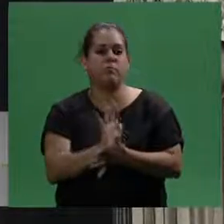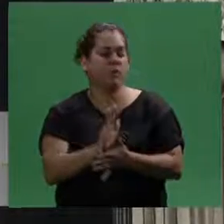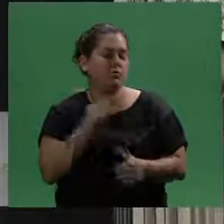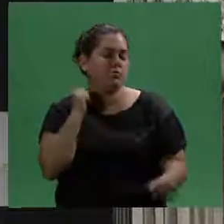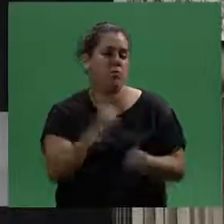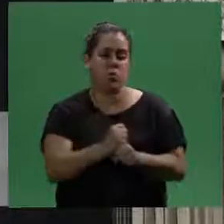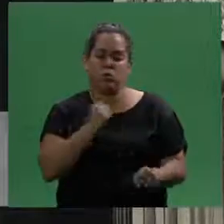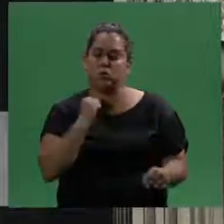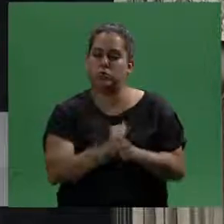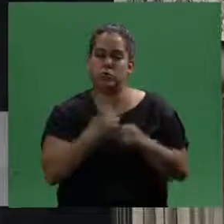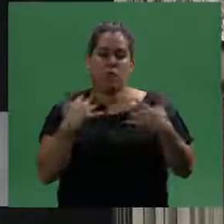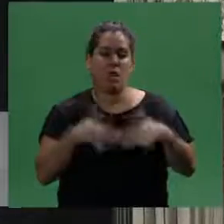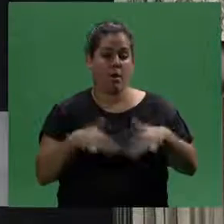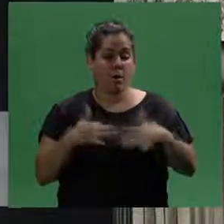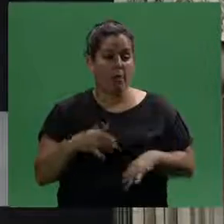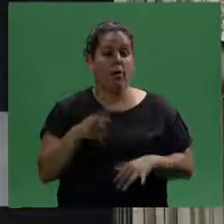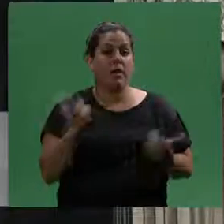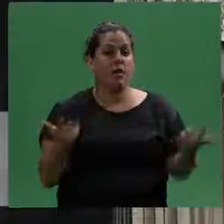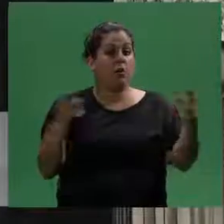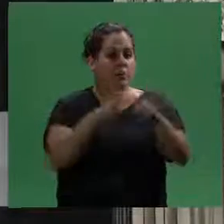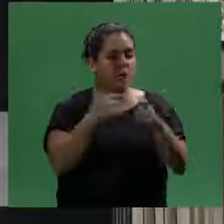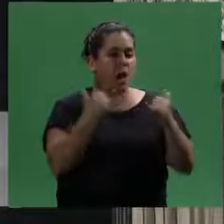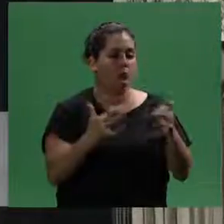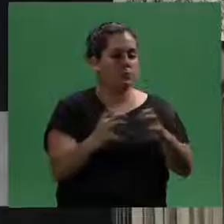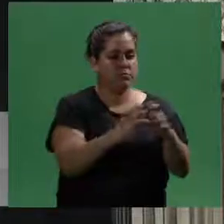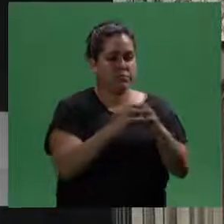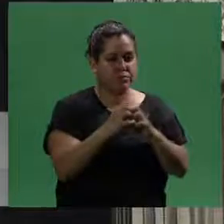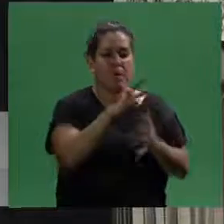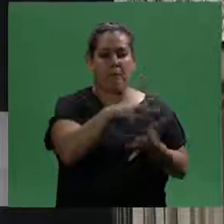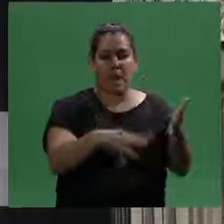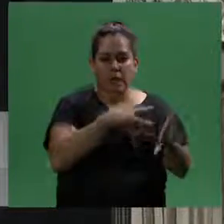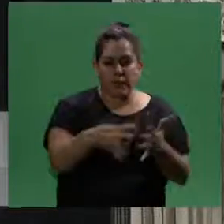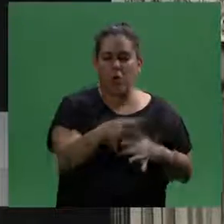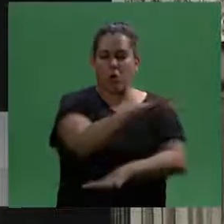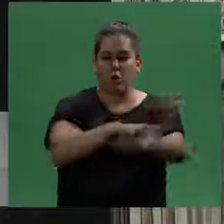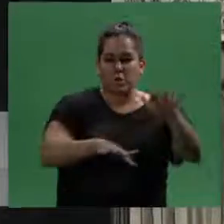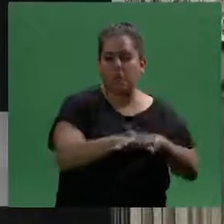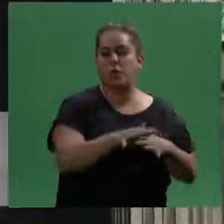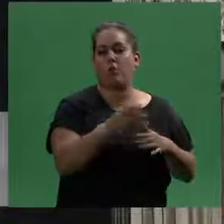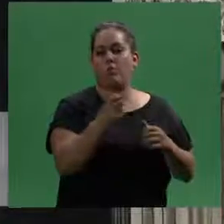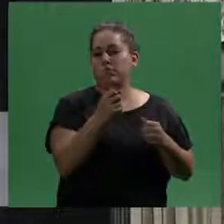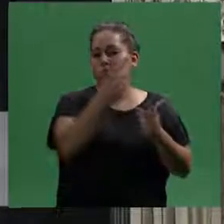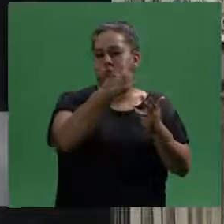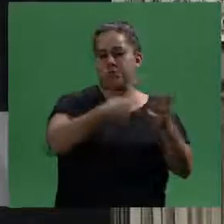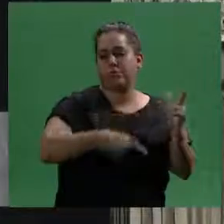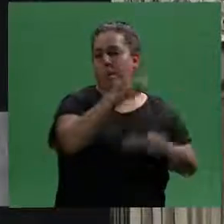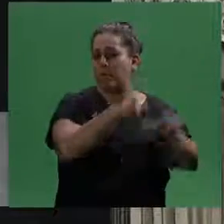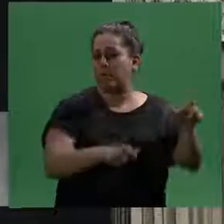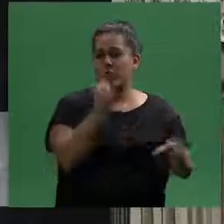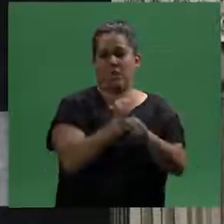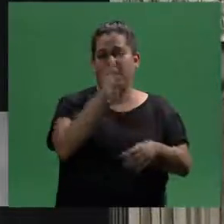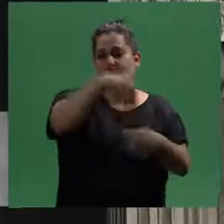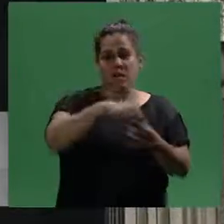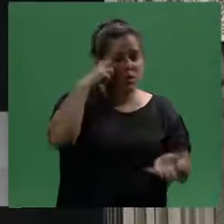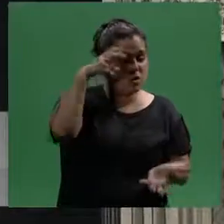trabaja de forma muy ardua y que en las comisiones hay mucho debate, mucha planificación y mucha organización por parte